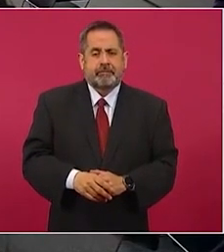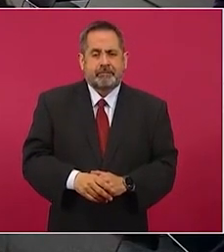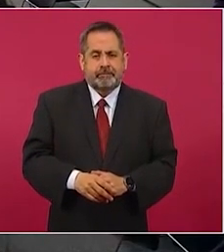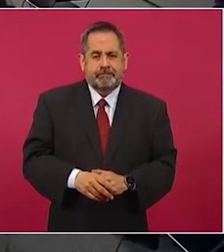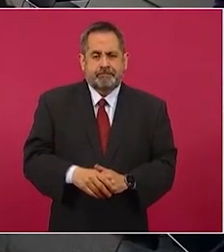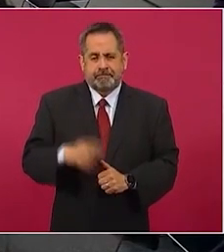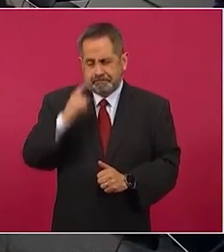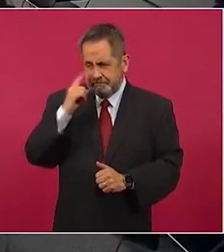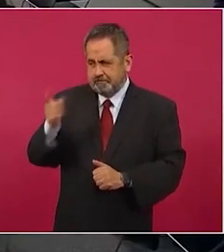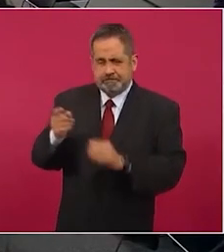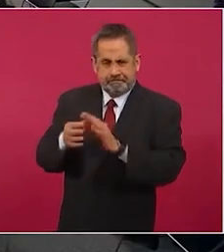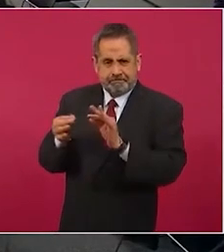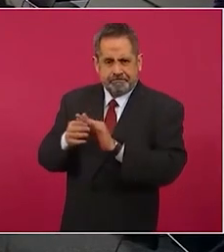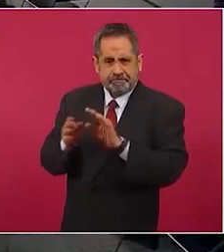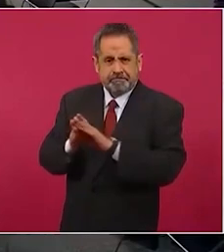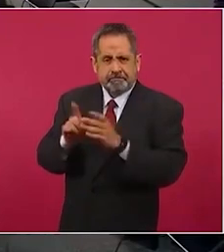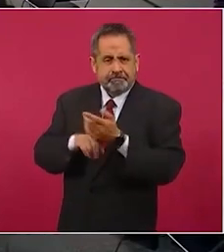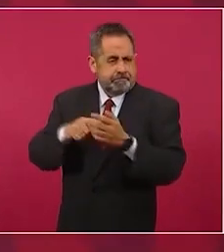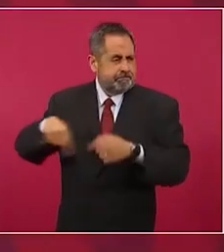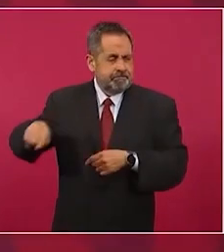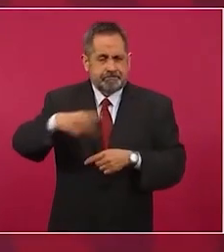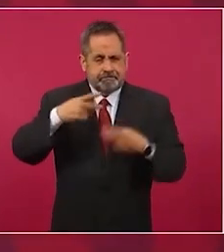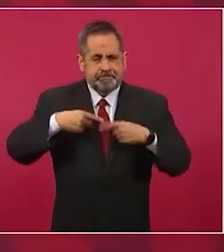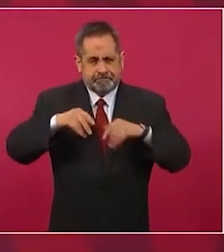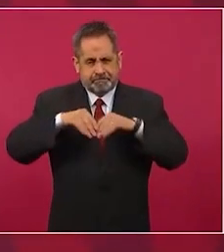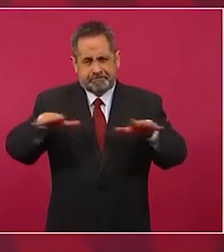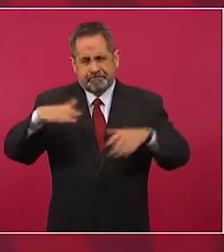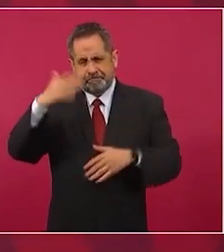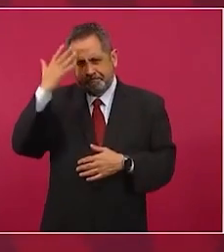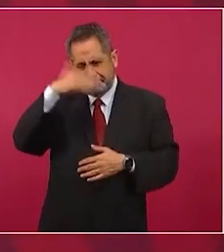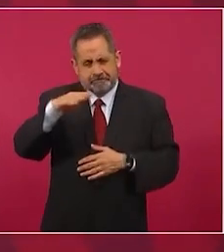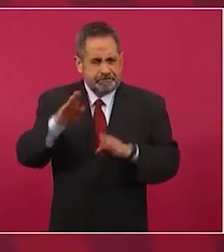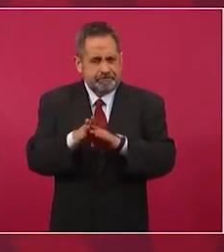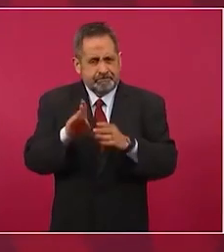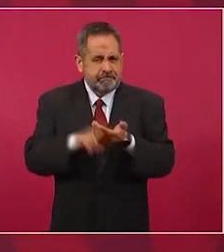Nada más para que la gente tenga